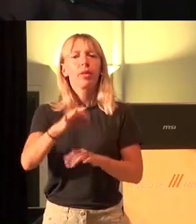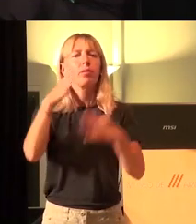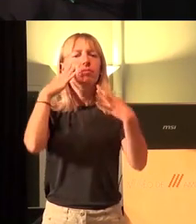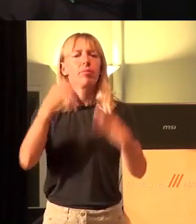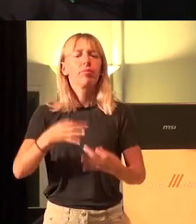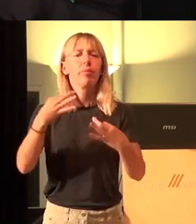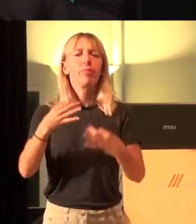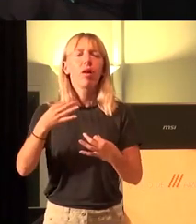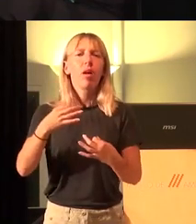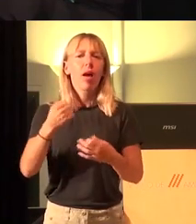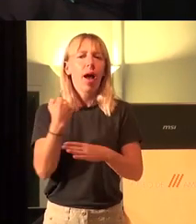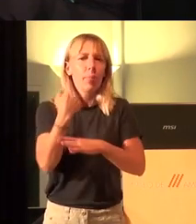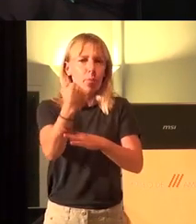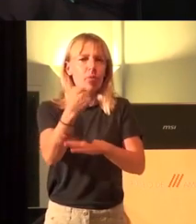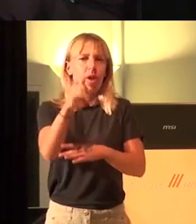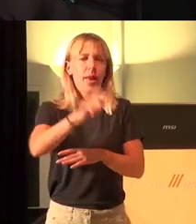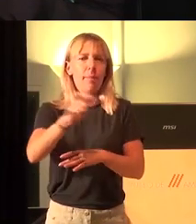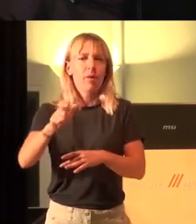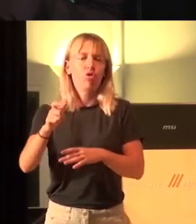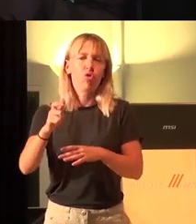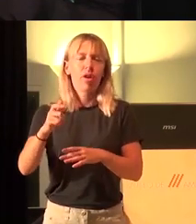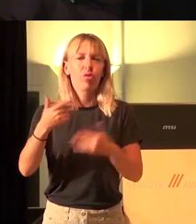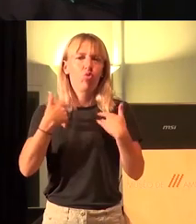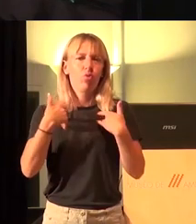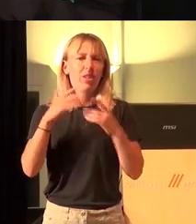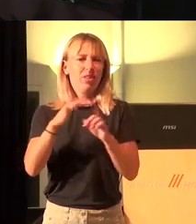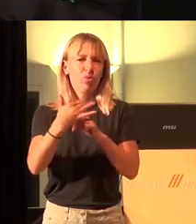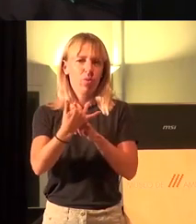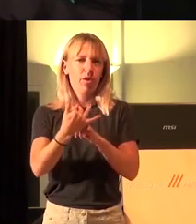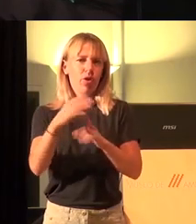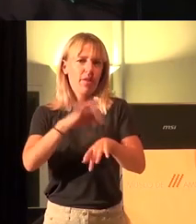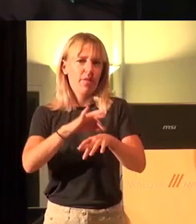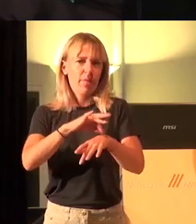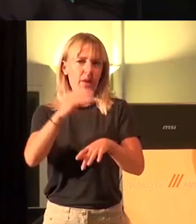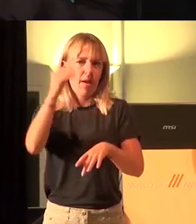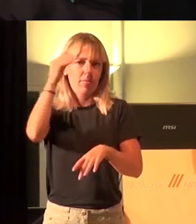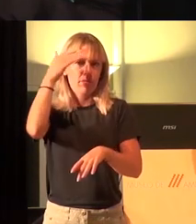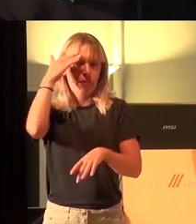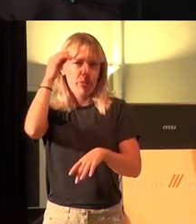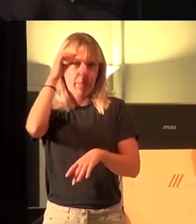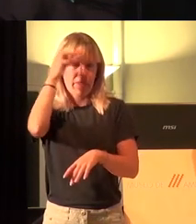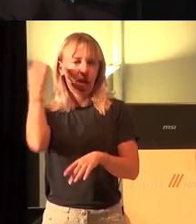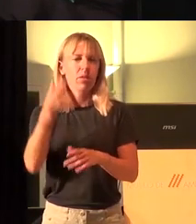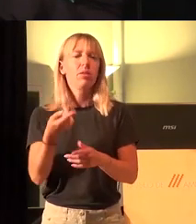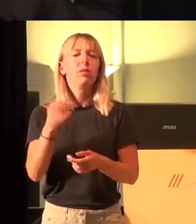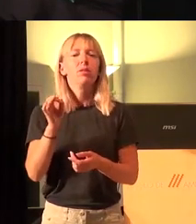realmente ser apoyo a las personas que están pasando por una situación de enfermedad mental. Precisamente,